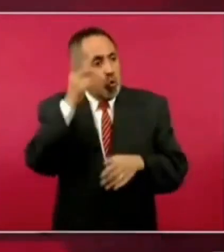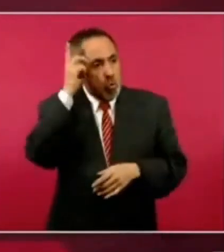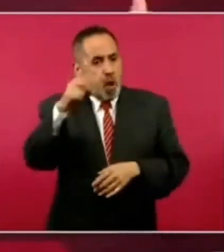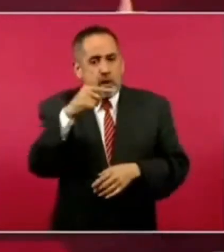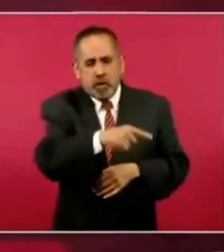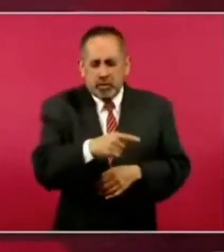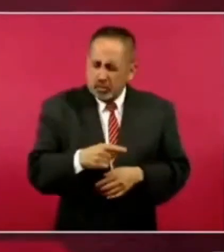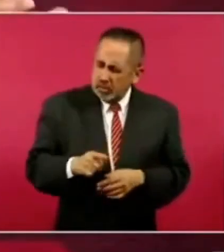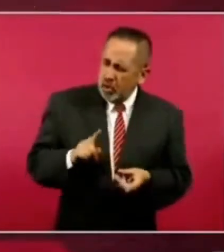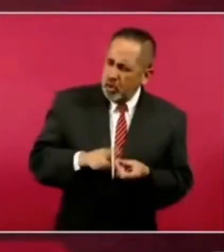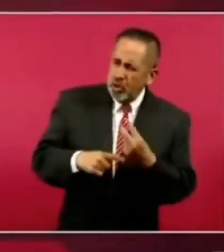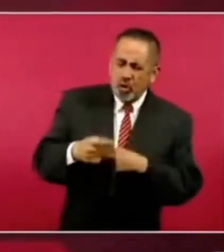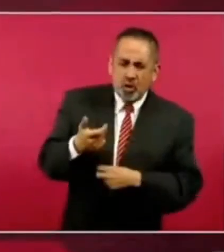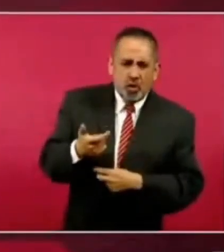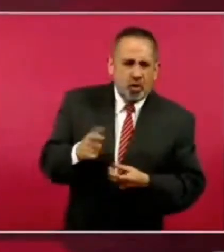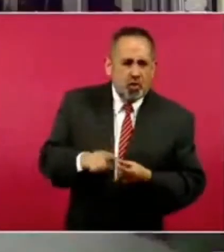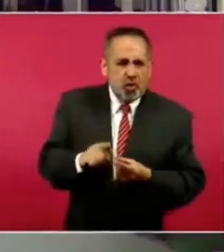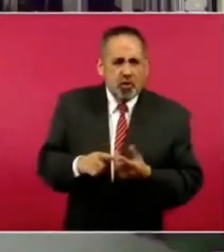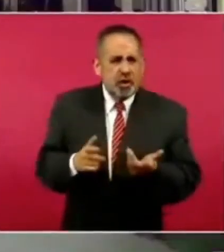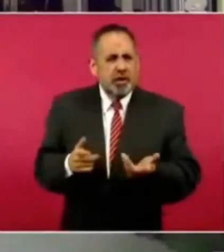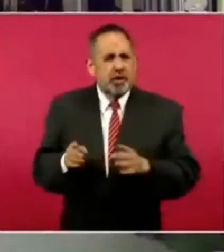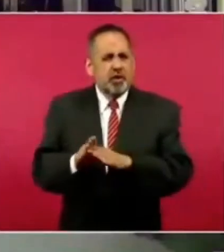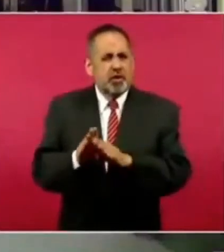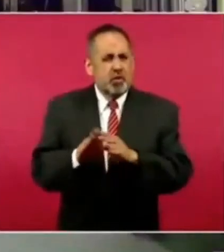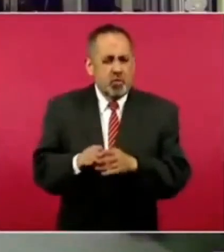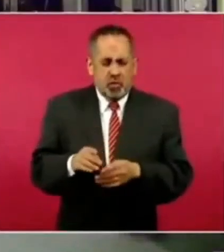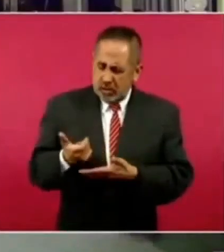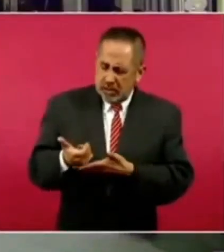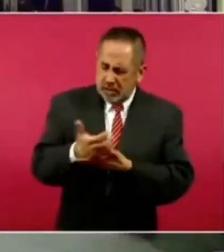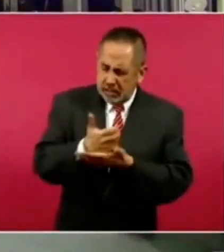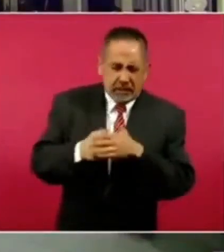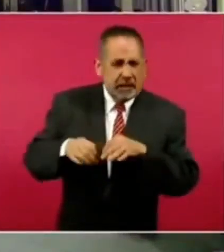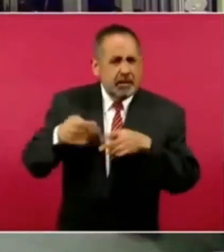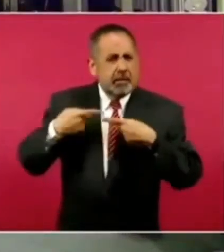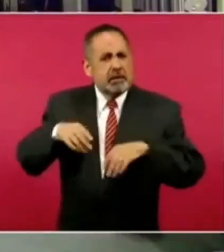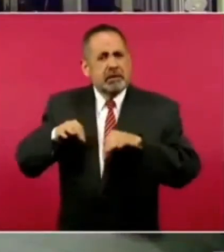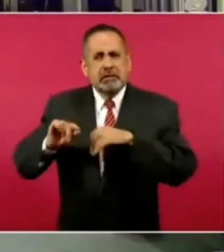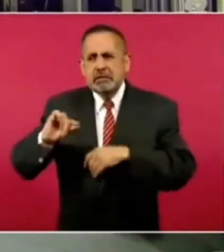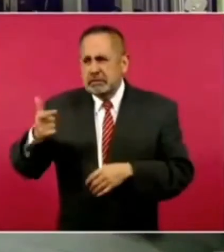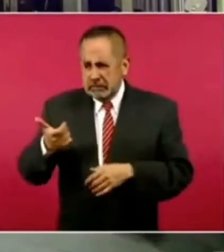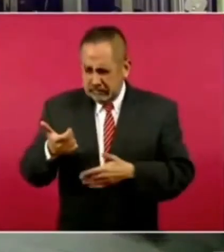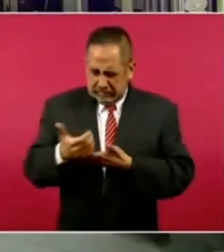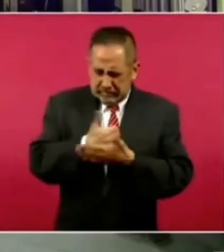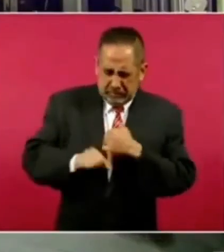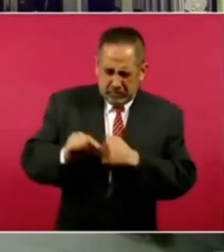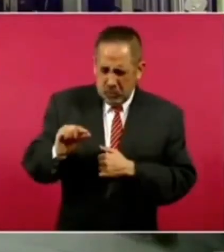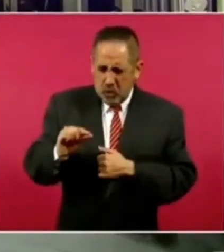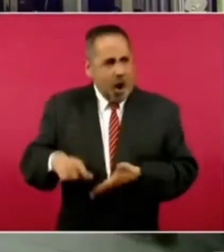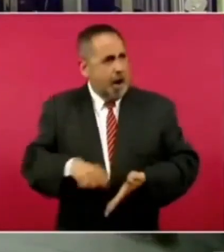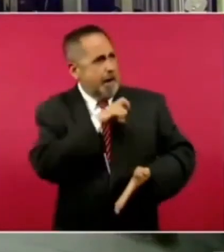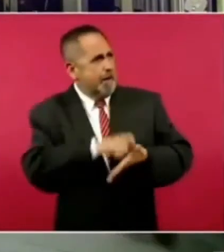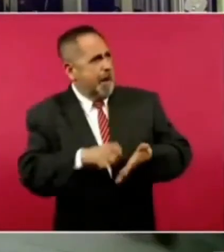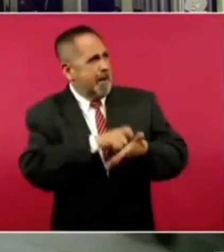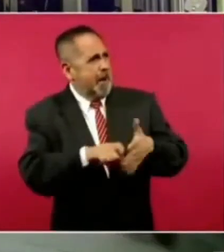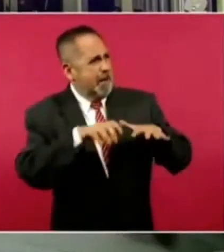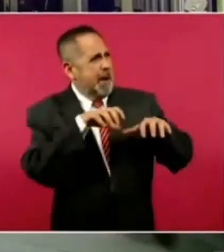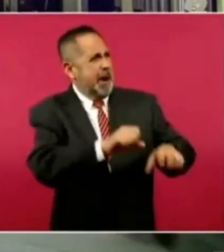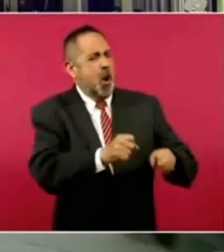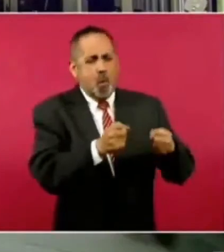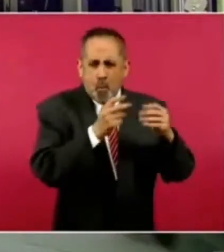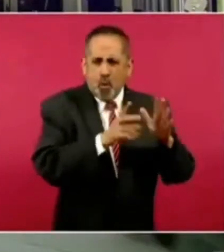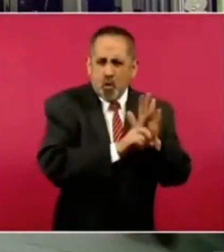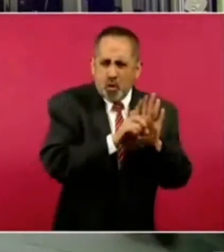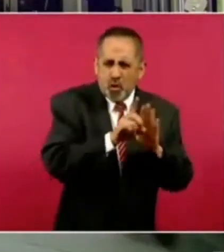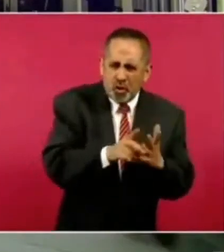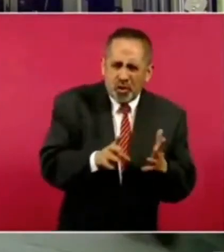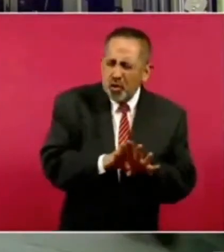¿De dónde? Con el salario de los servidores públicos se puede